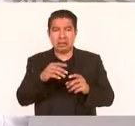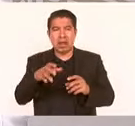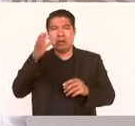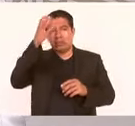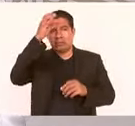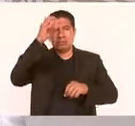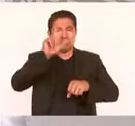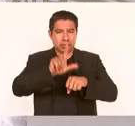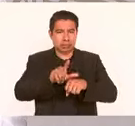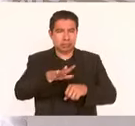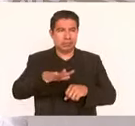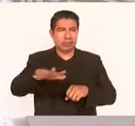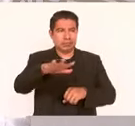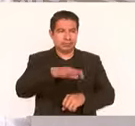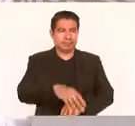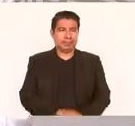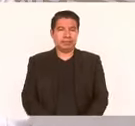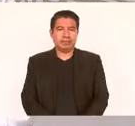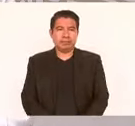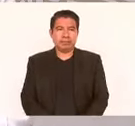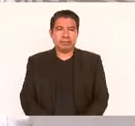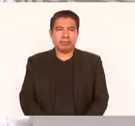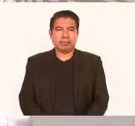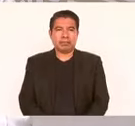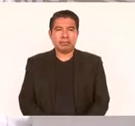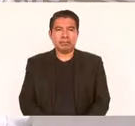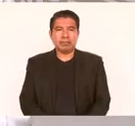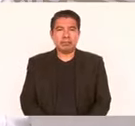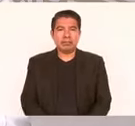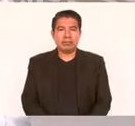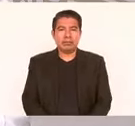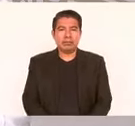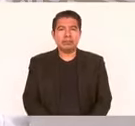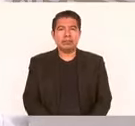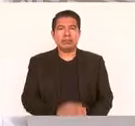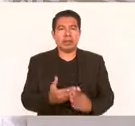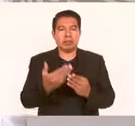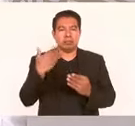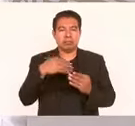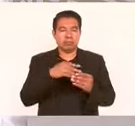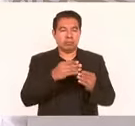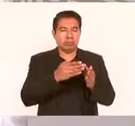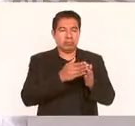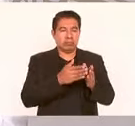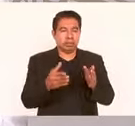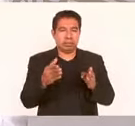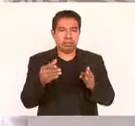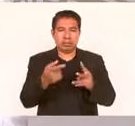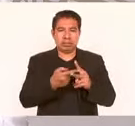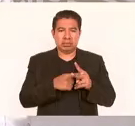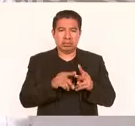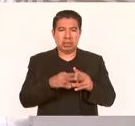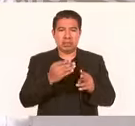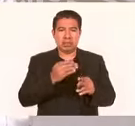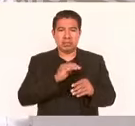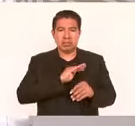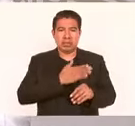culturas que habían en la época prehispánica de nuestro